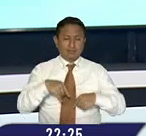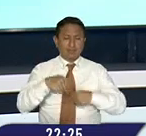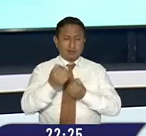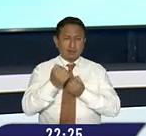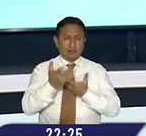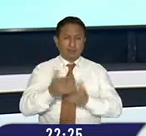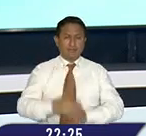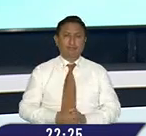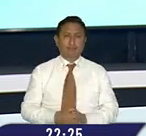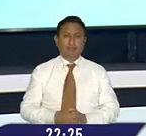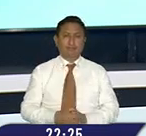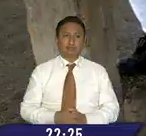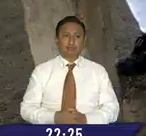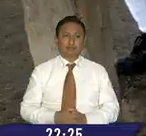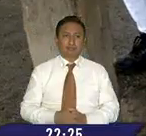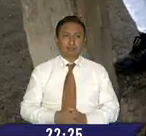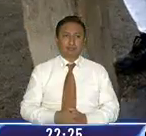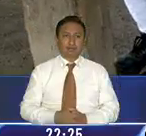de esta historia.